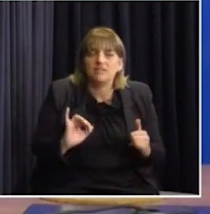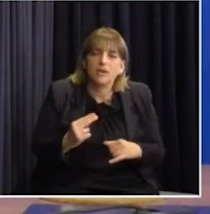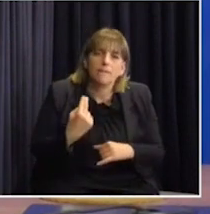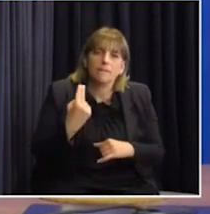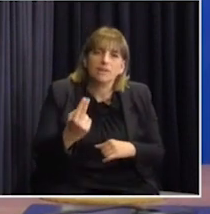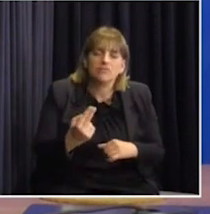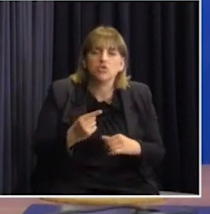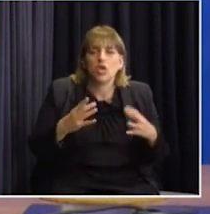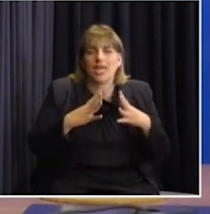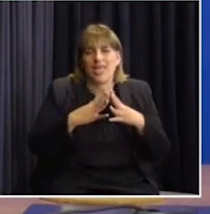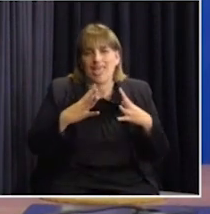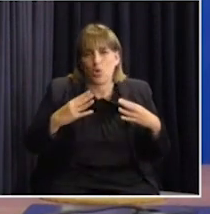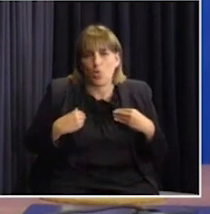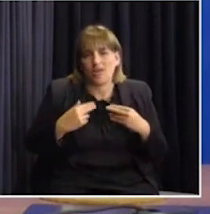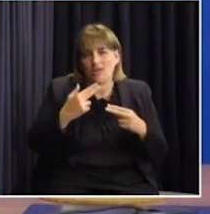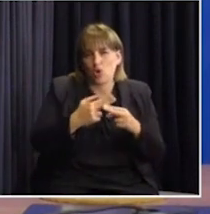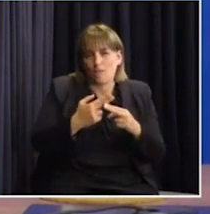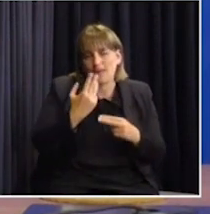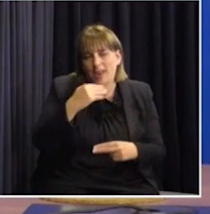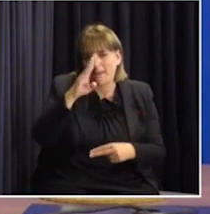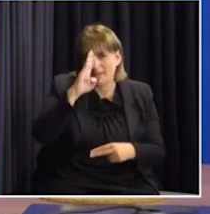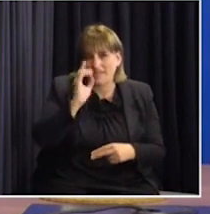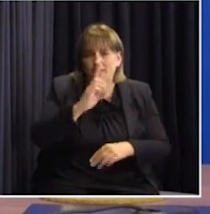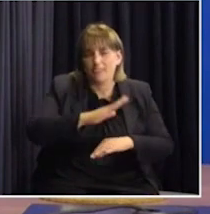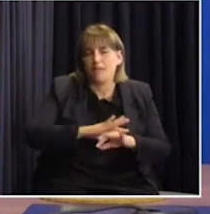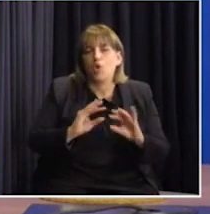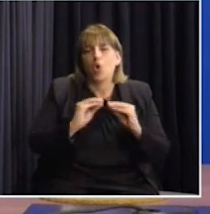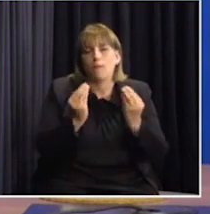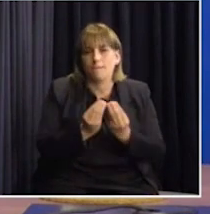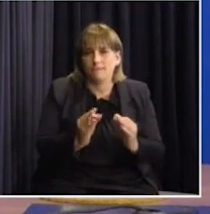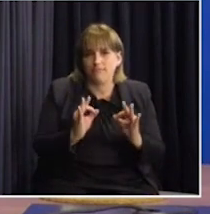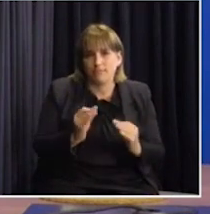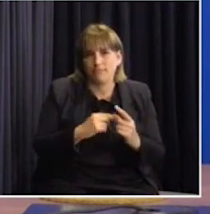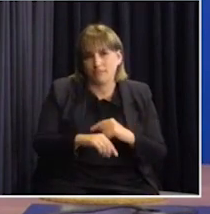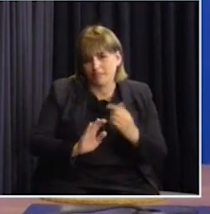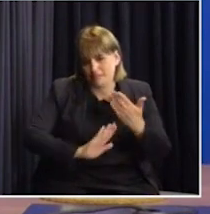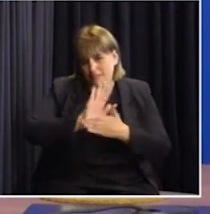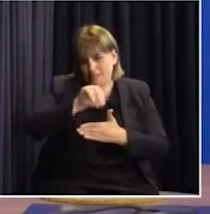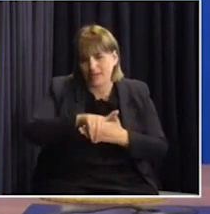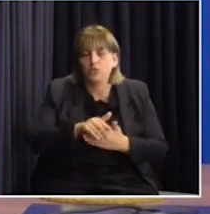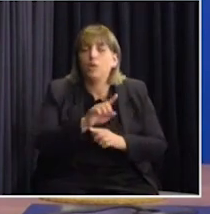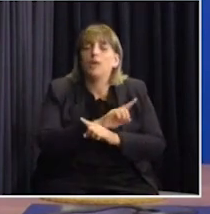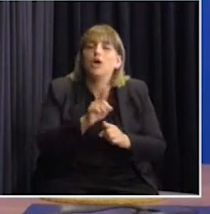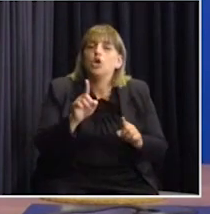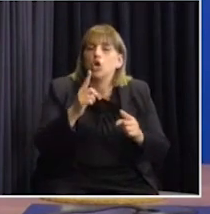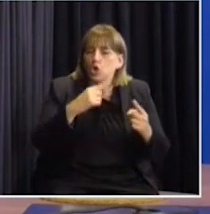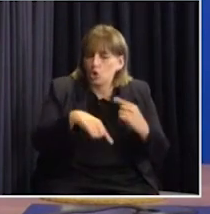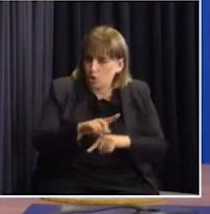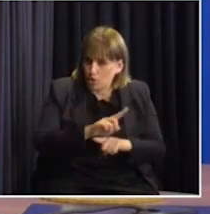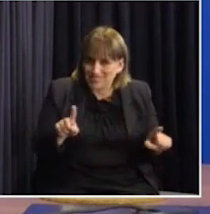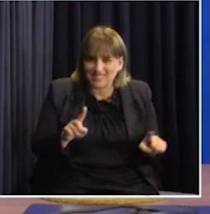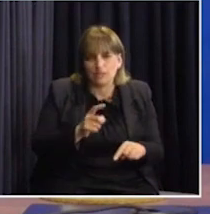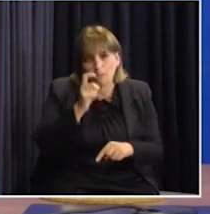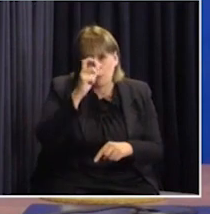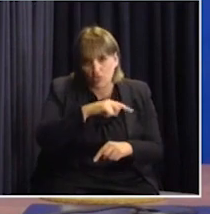de las escuelas aprender y de tiempo completo excepto en montevideo y en el área metropolitana que se identifica ahí en